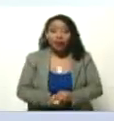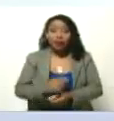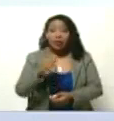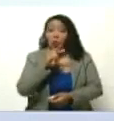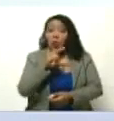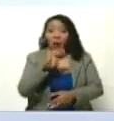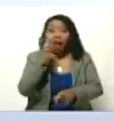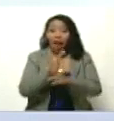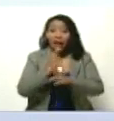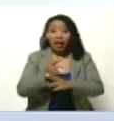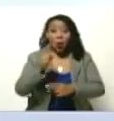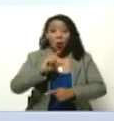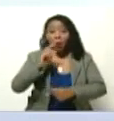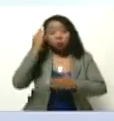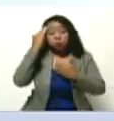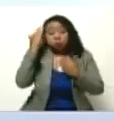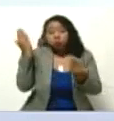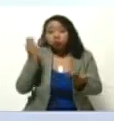no se supieran.